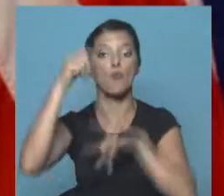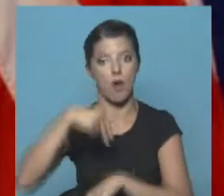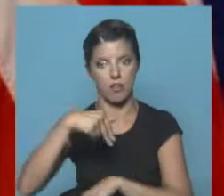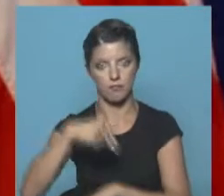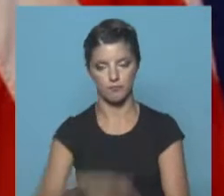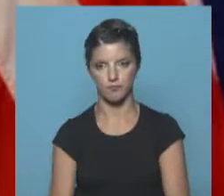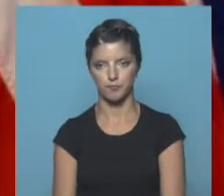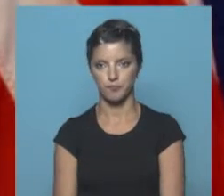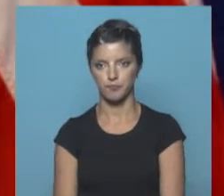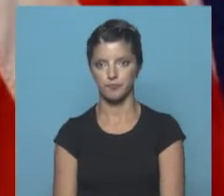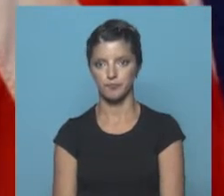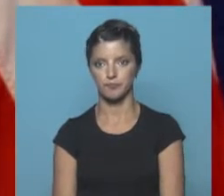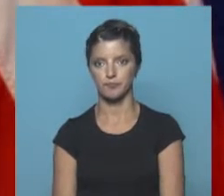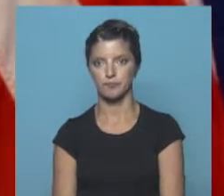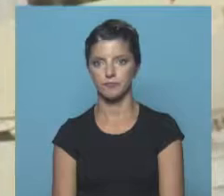running